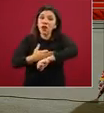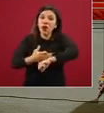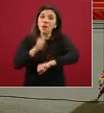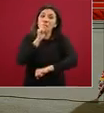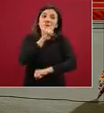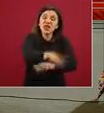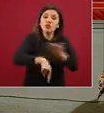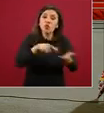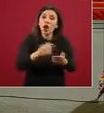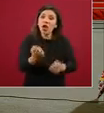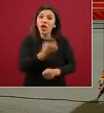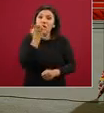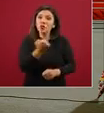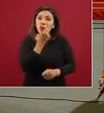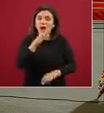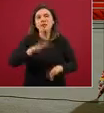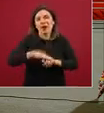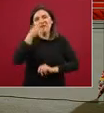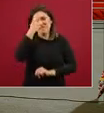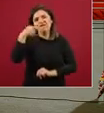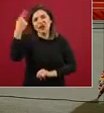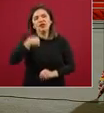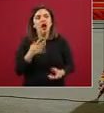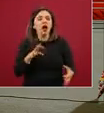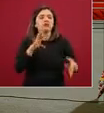dicha escuela, lo cual facilita que, pues,